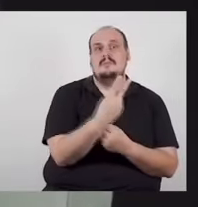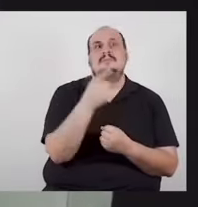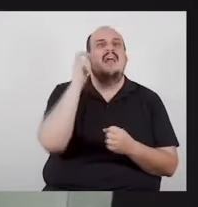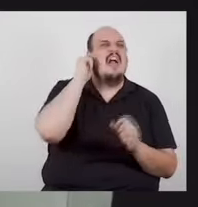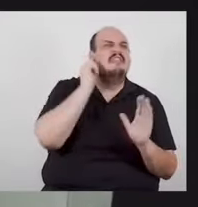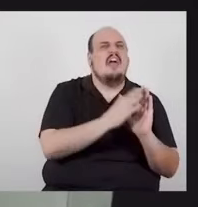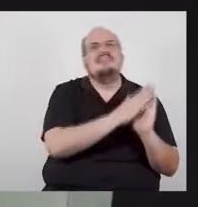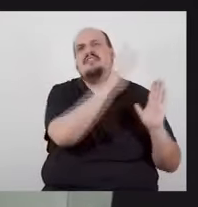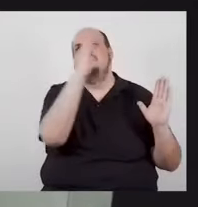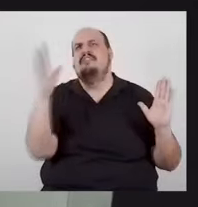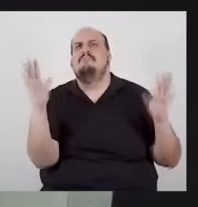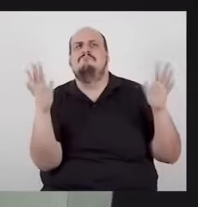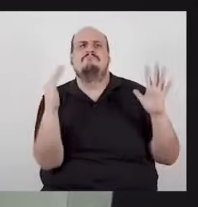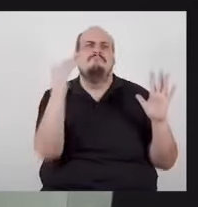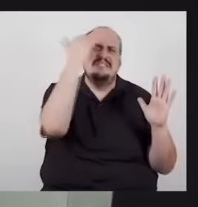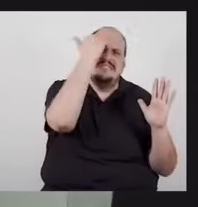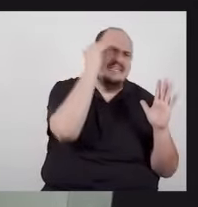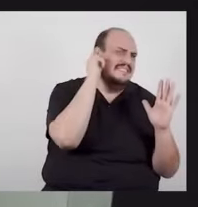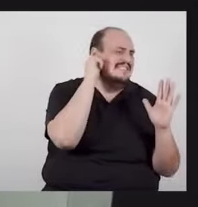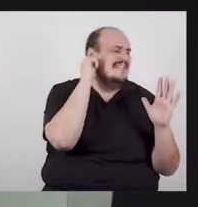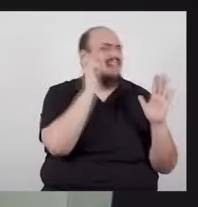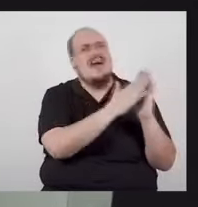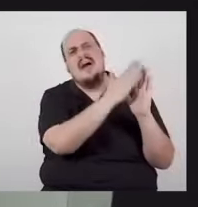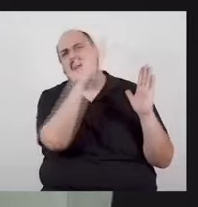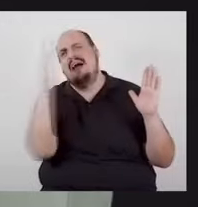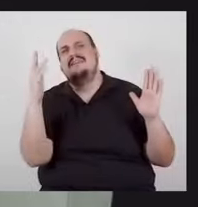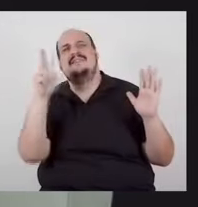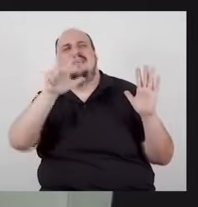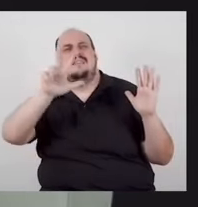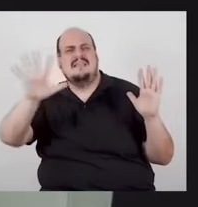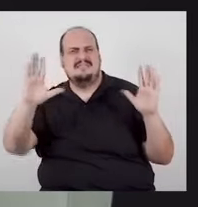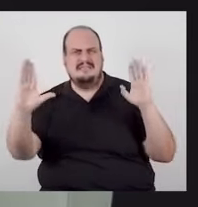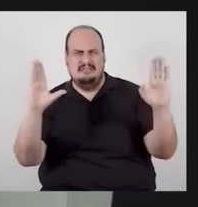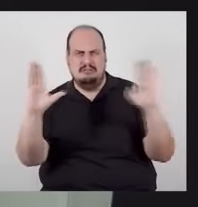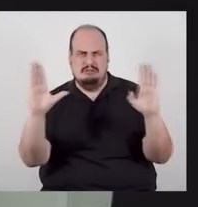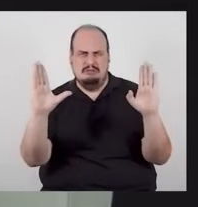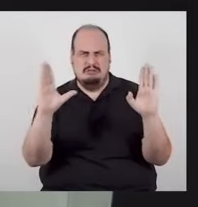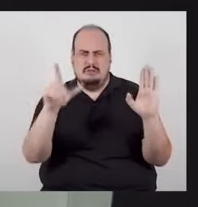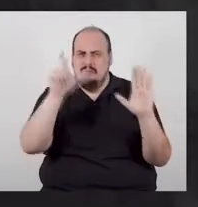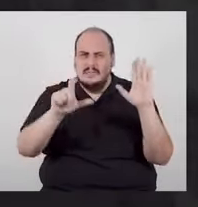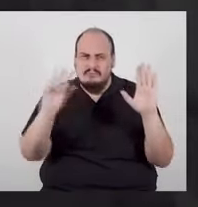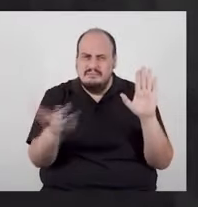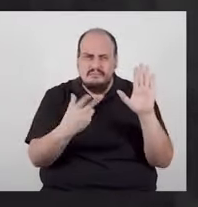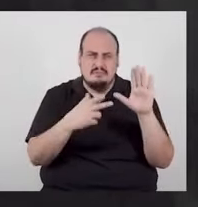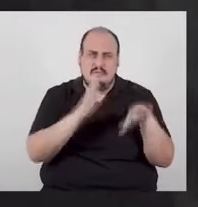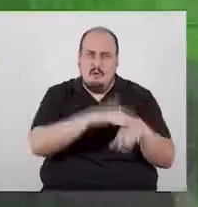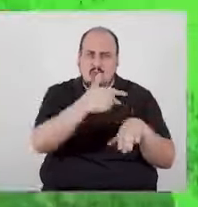etaria de 15 a 35 años que es la principal causa de muerte.